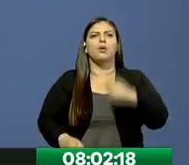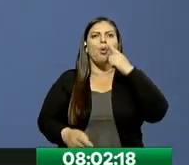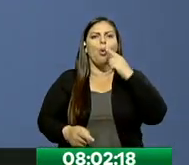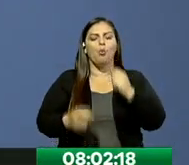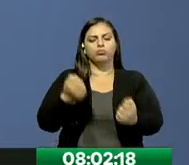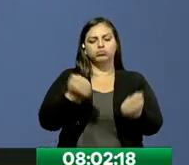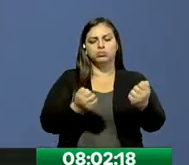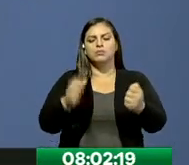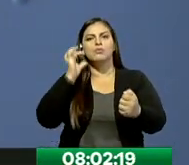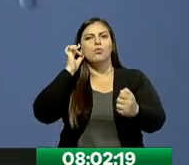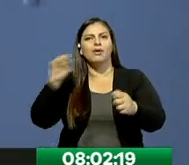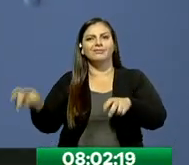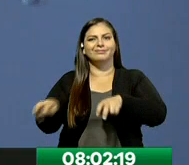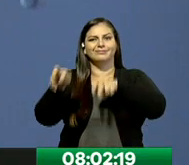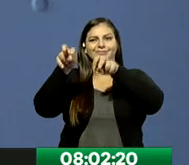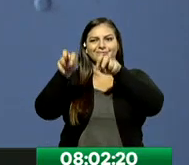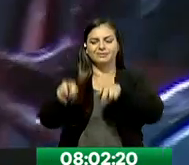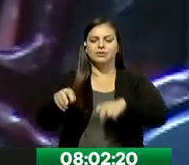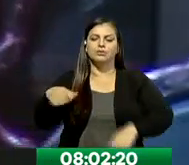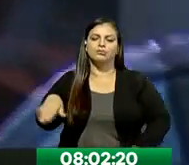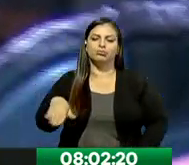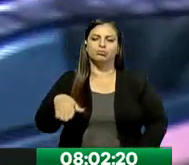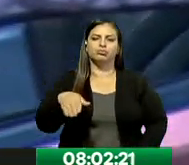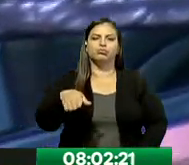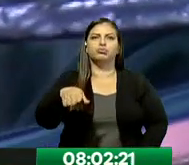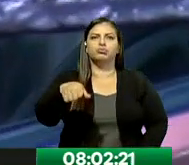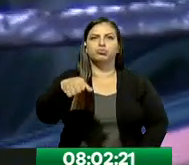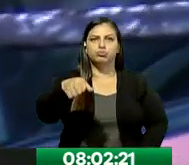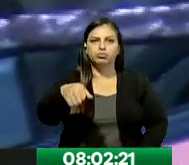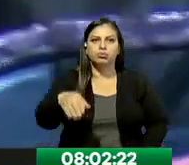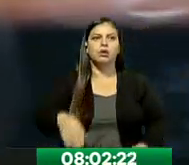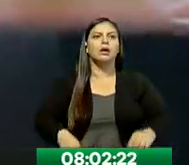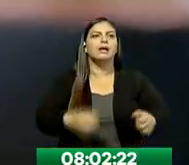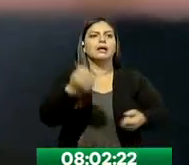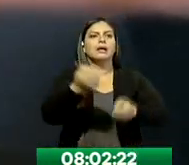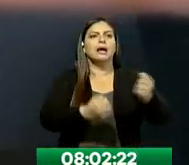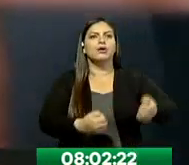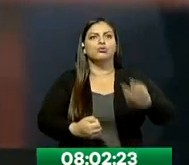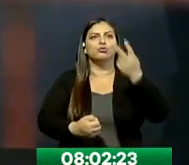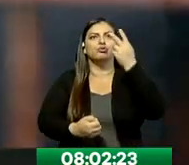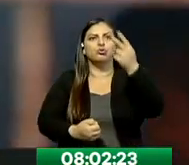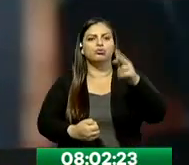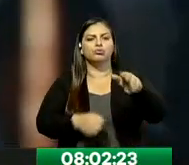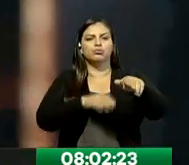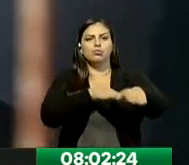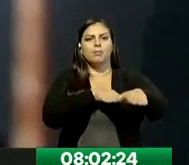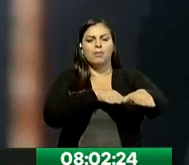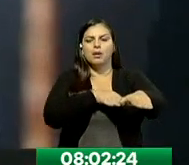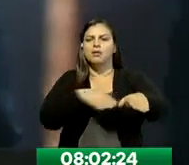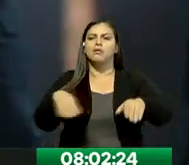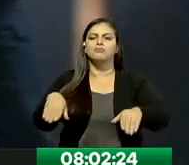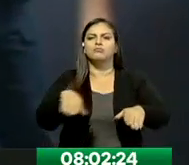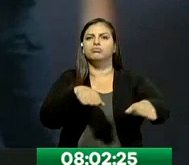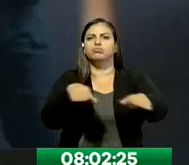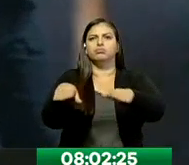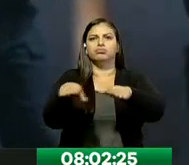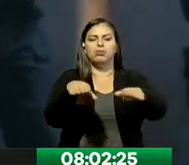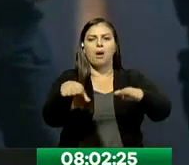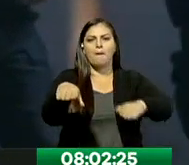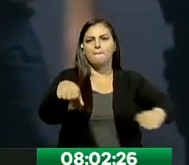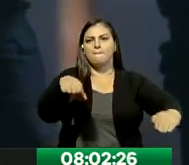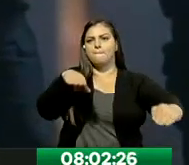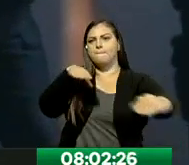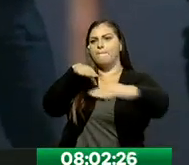de repente fue interceptada por dos autos. Transcurso del camino,